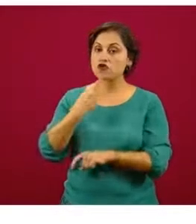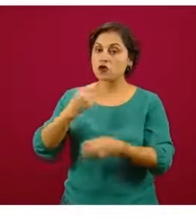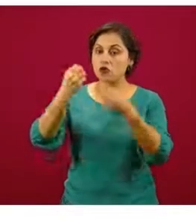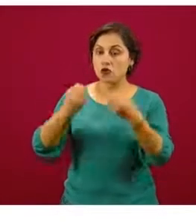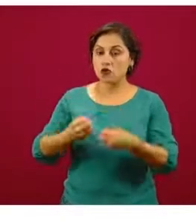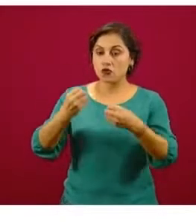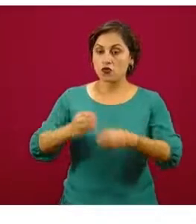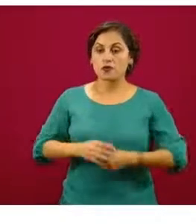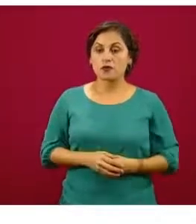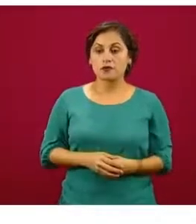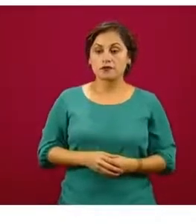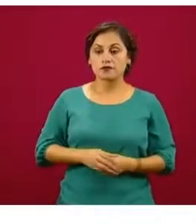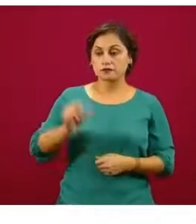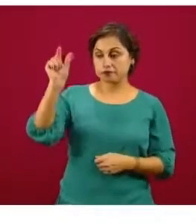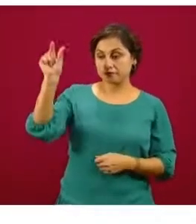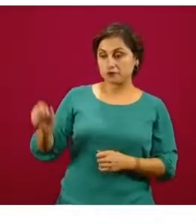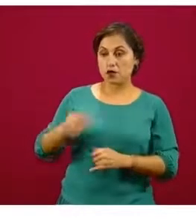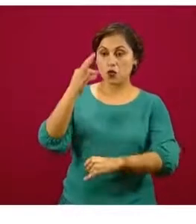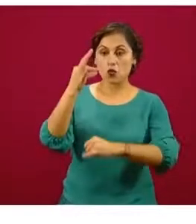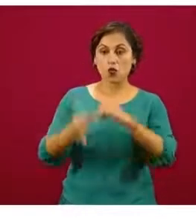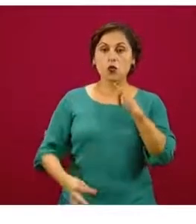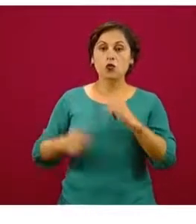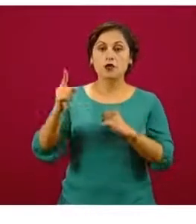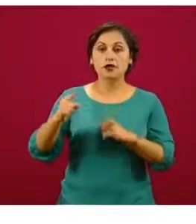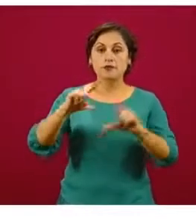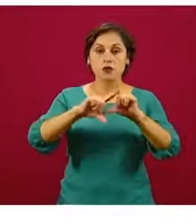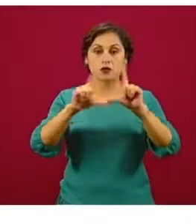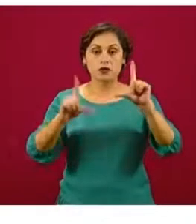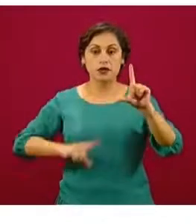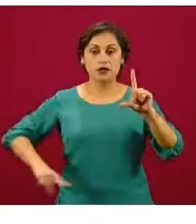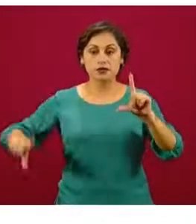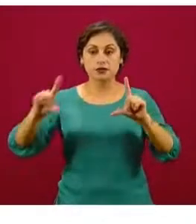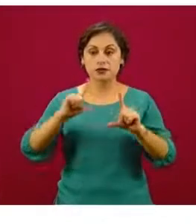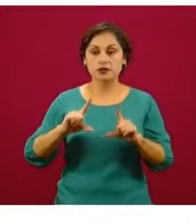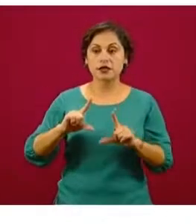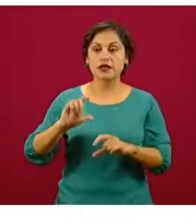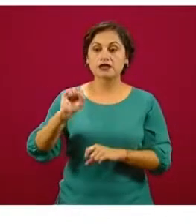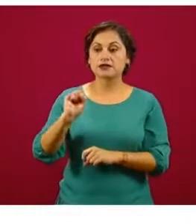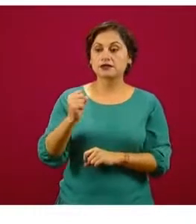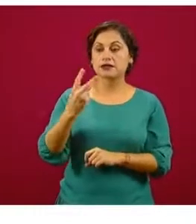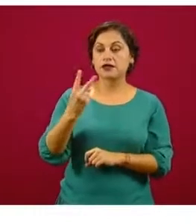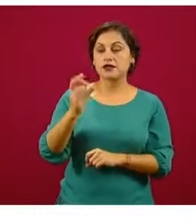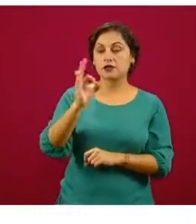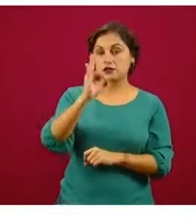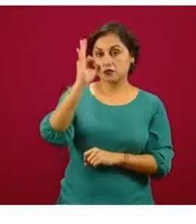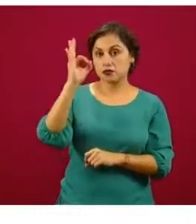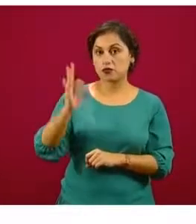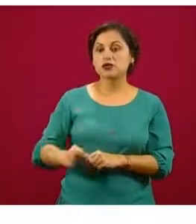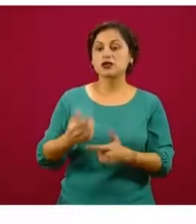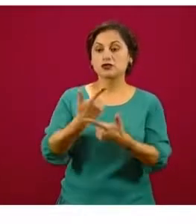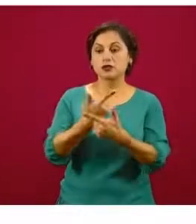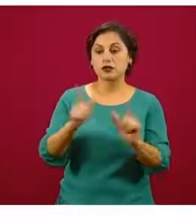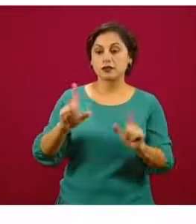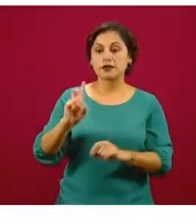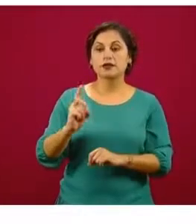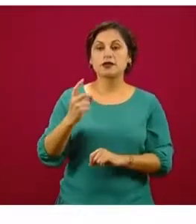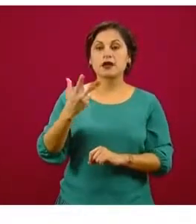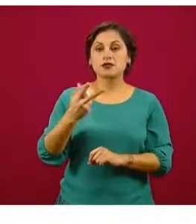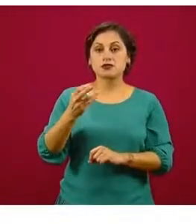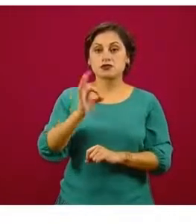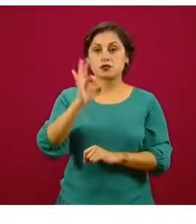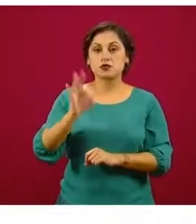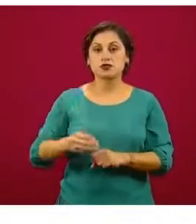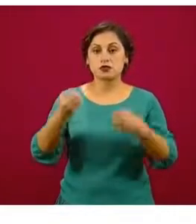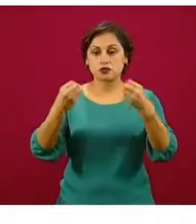situación nacional, 38% de ocupación y el resto, 62%, están en disponibilidad. Si lo queremos ver